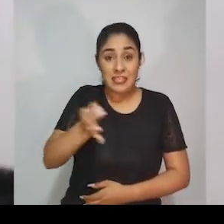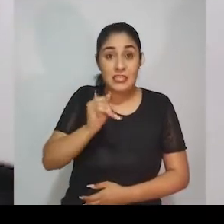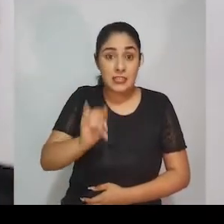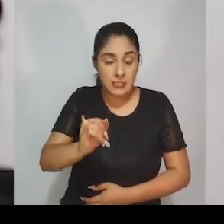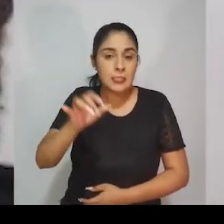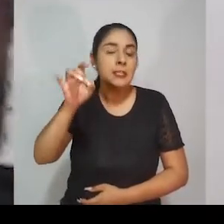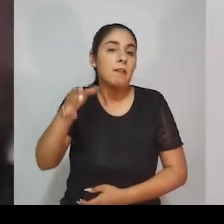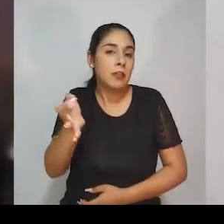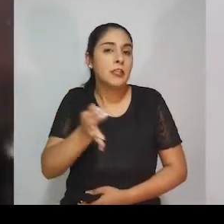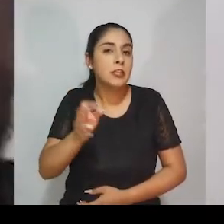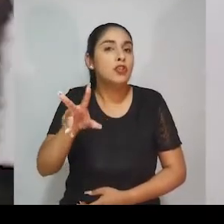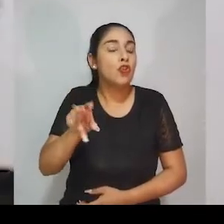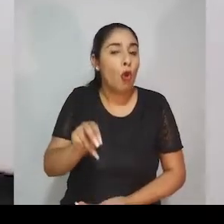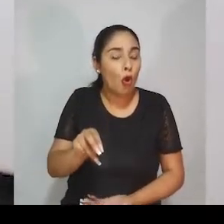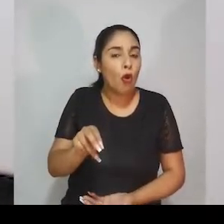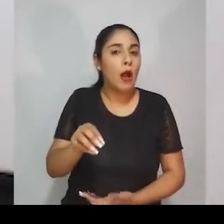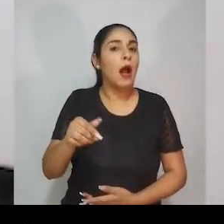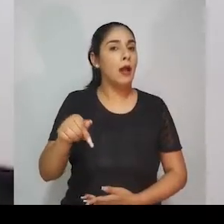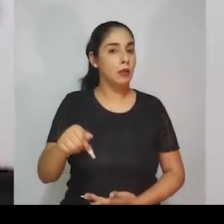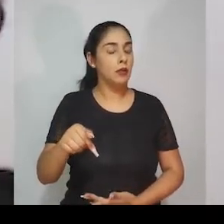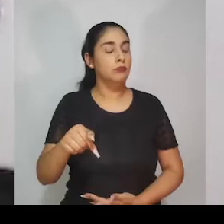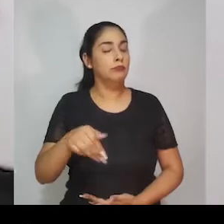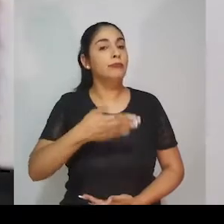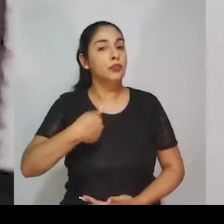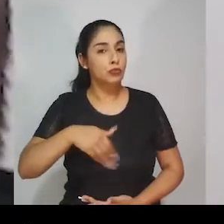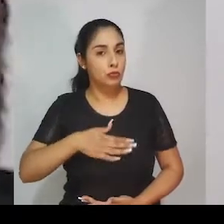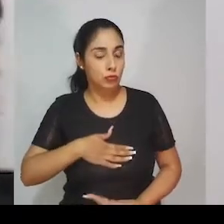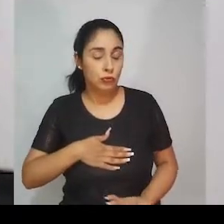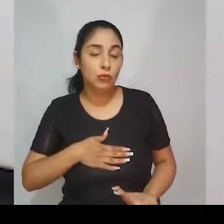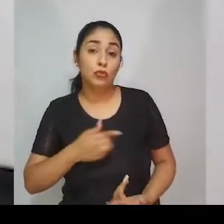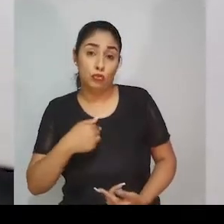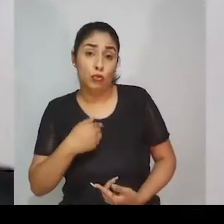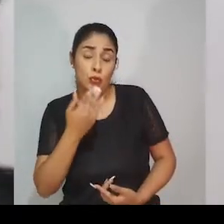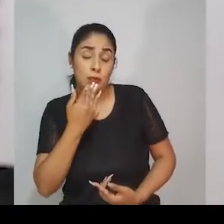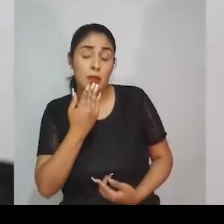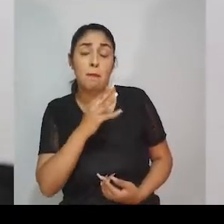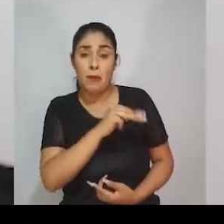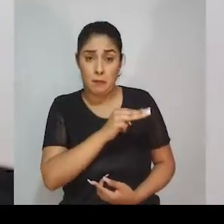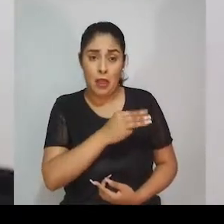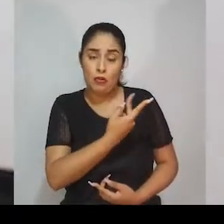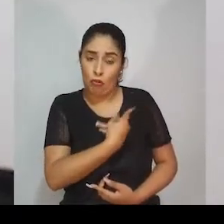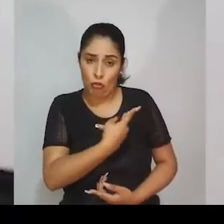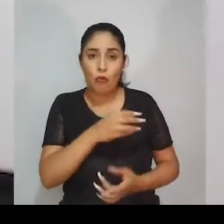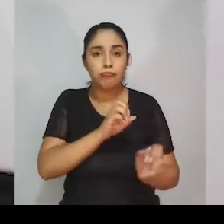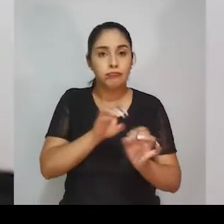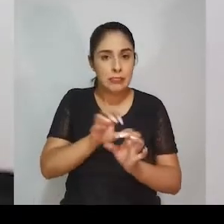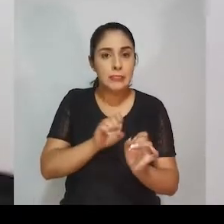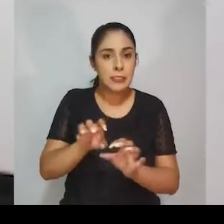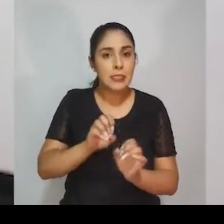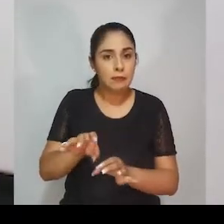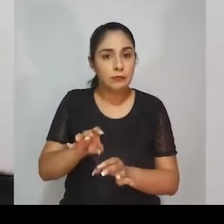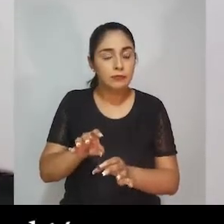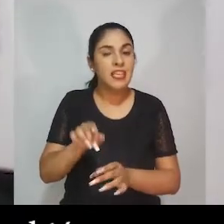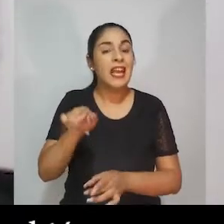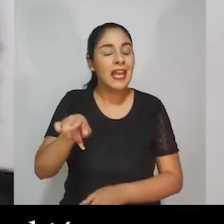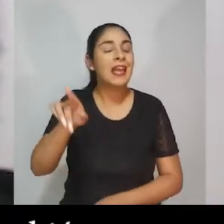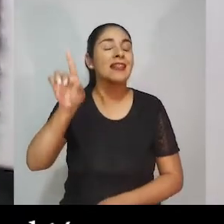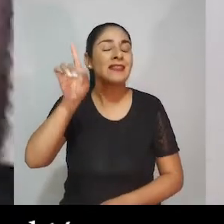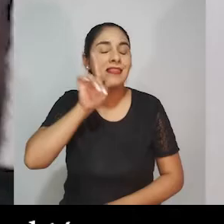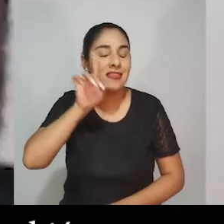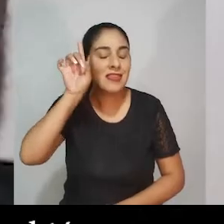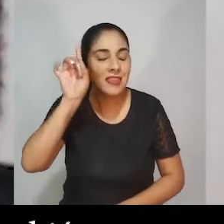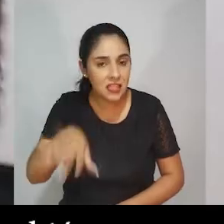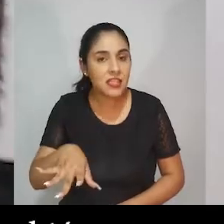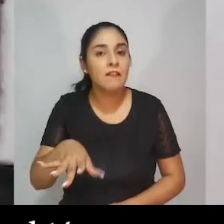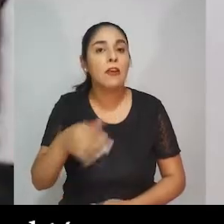decir que no, eso es algo que nosotros, tanto yo como la mamá, le enseñamos en conjunto, que ella tiene